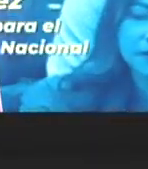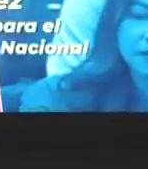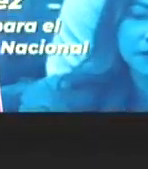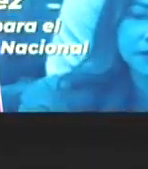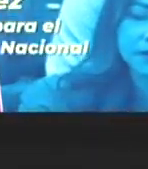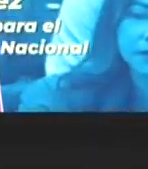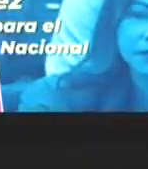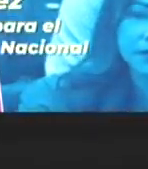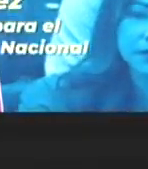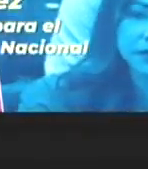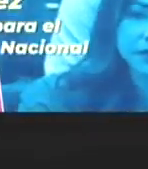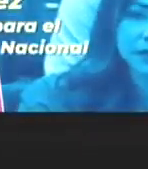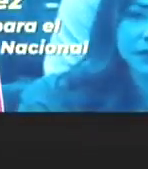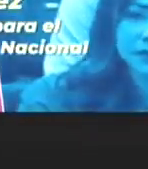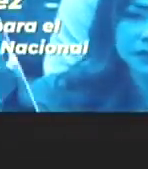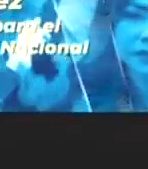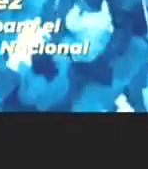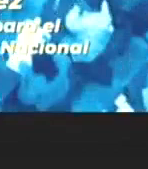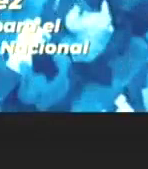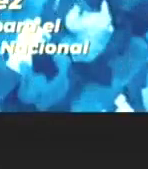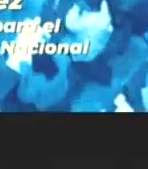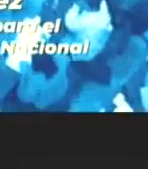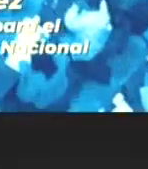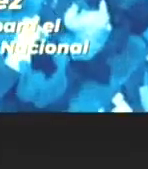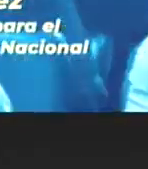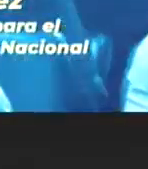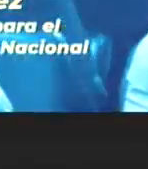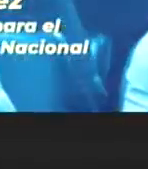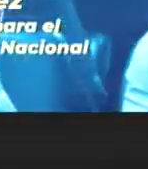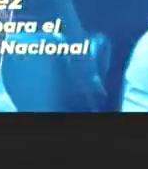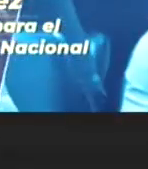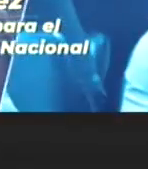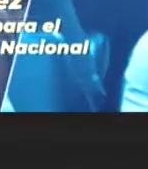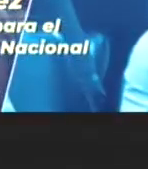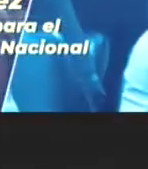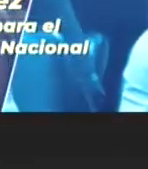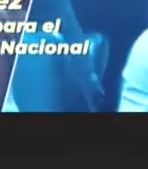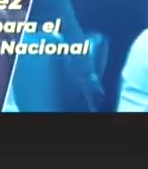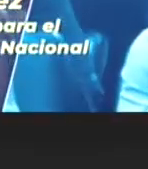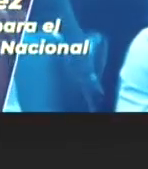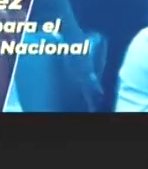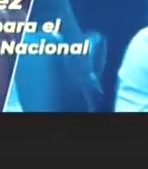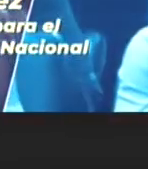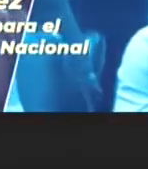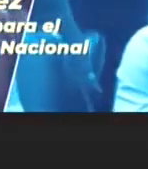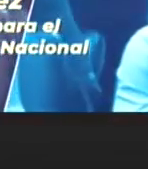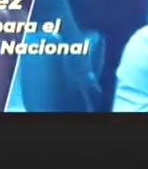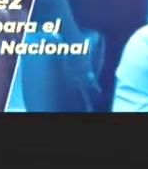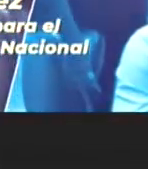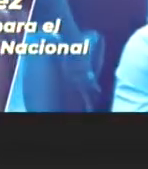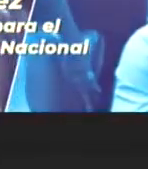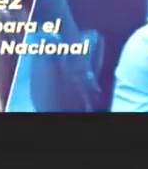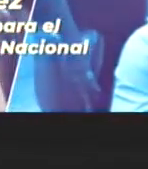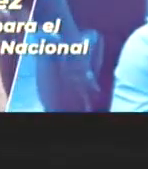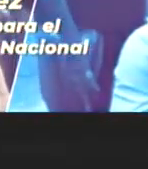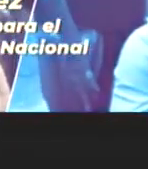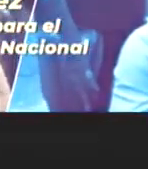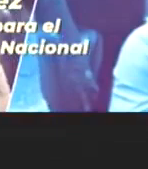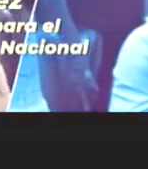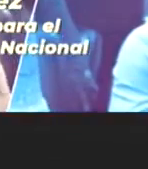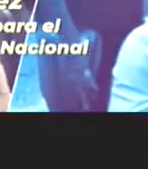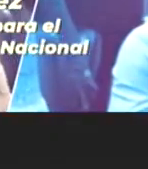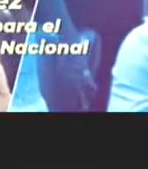de la Comisión Permanente para el Desarrollo de las Comunas de la Asamblea Nacional para el periodo legislativo